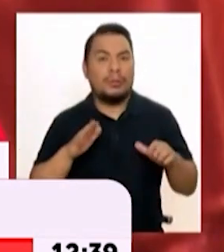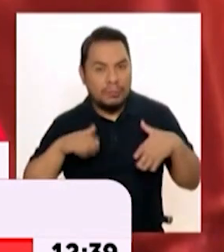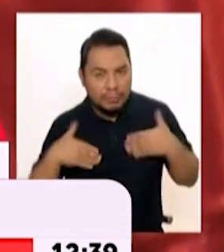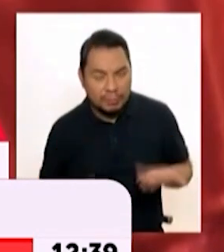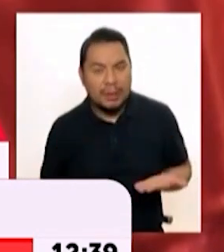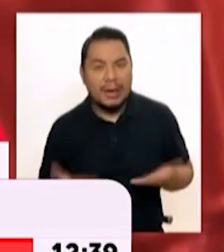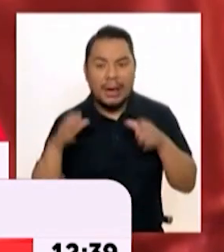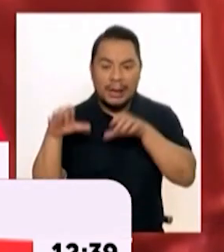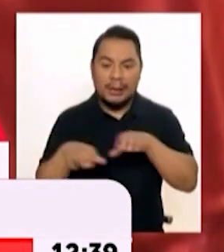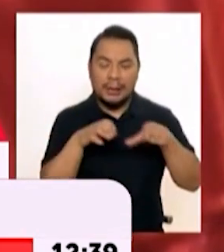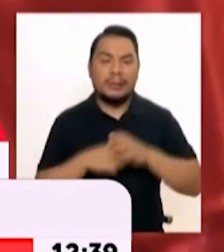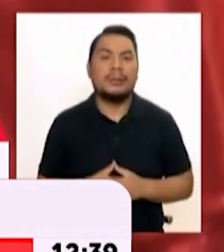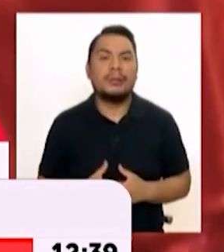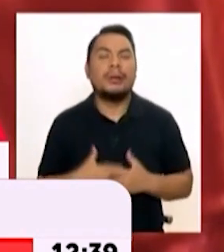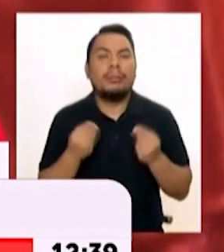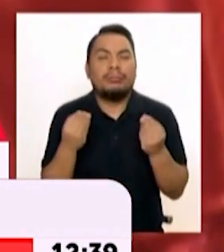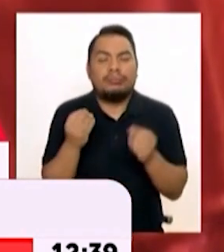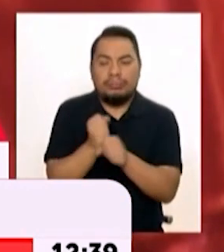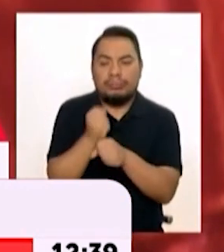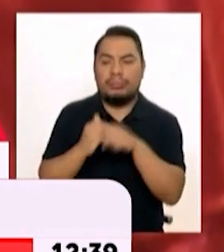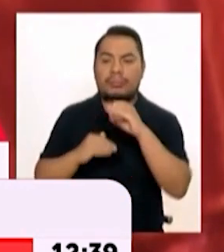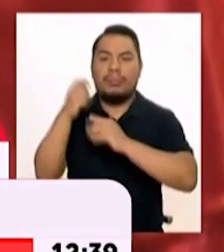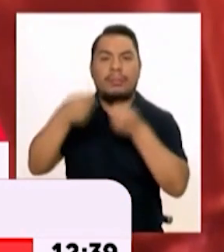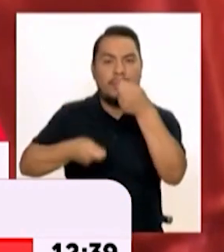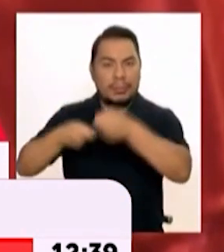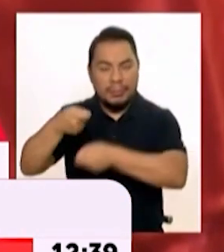Respecto de enero del año 2022,